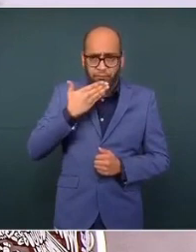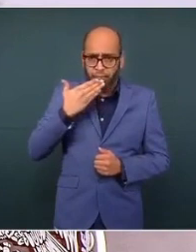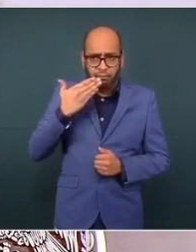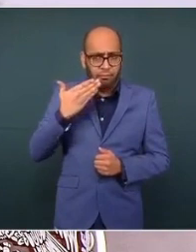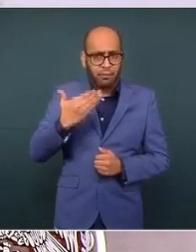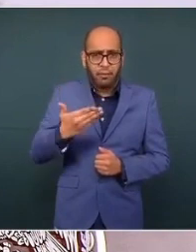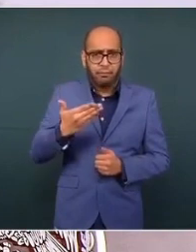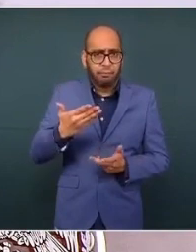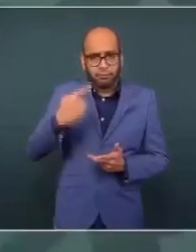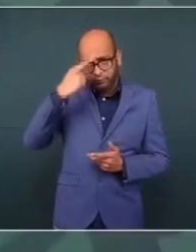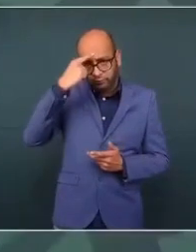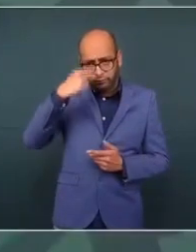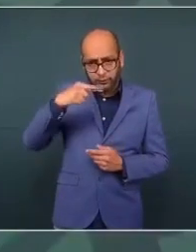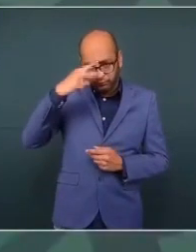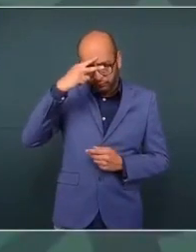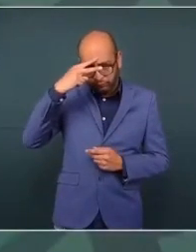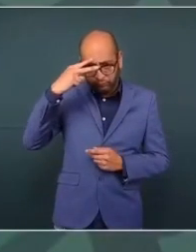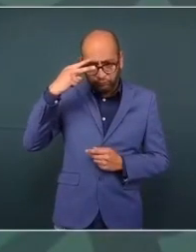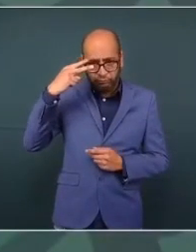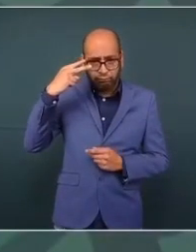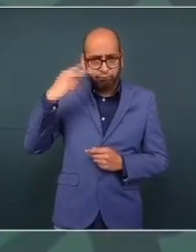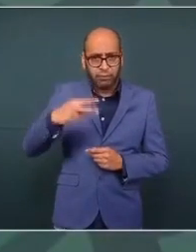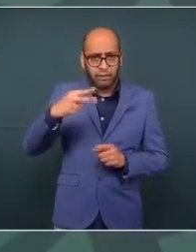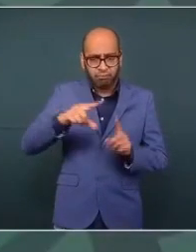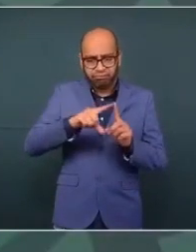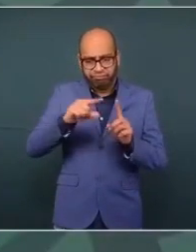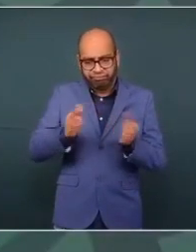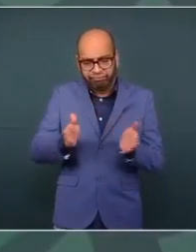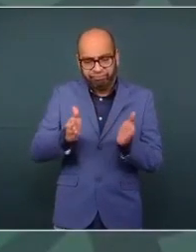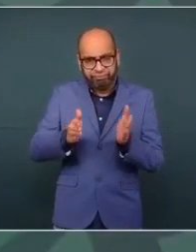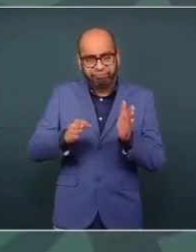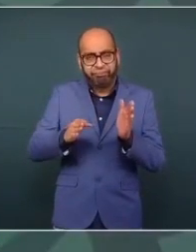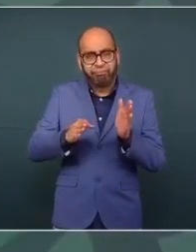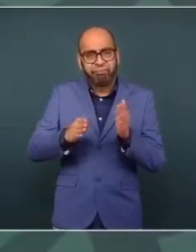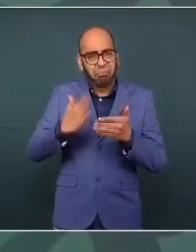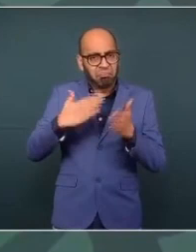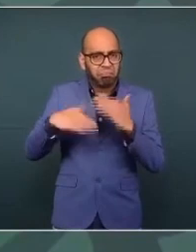para México y para todo el pueblo.